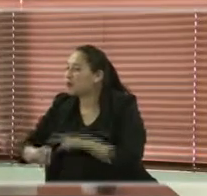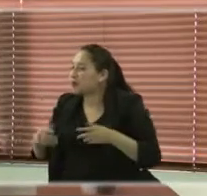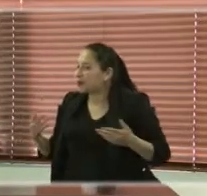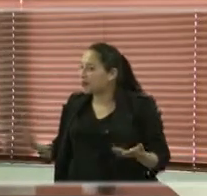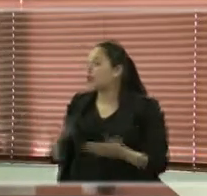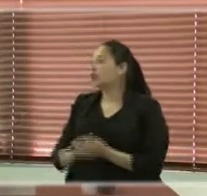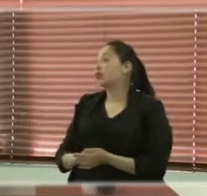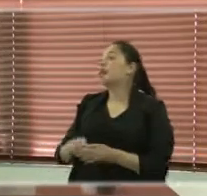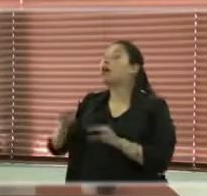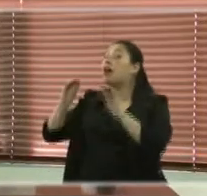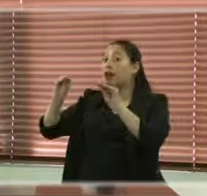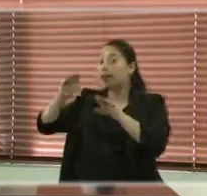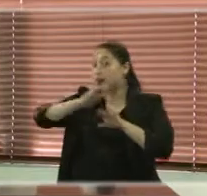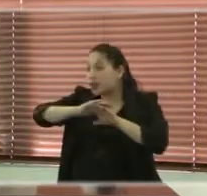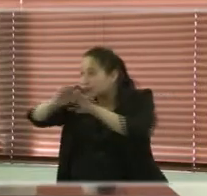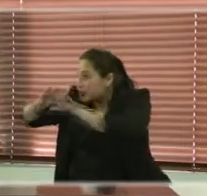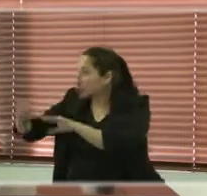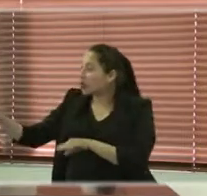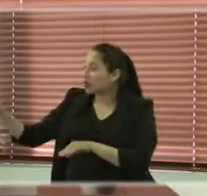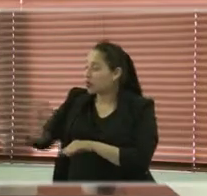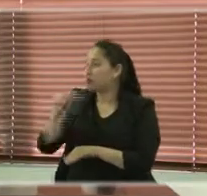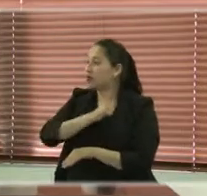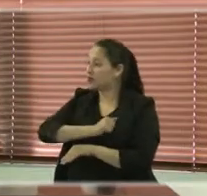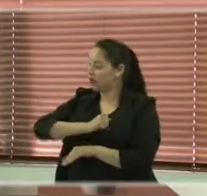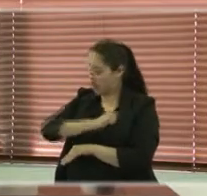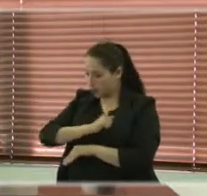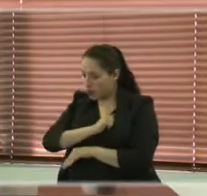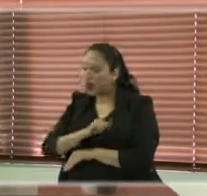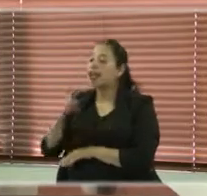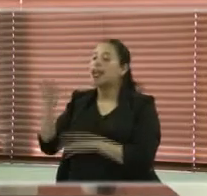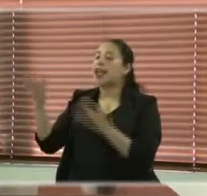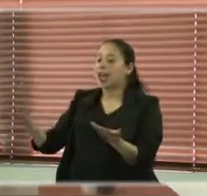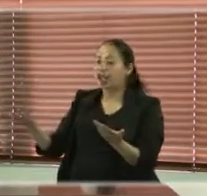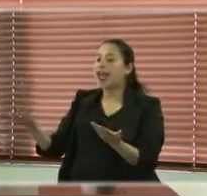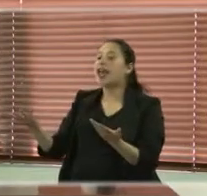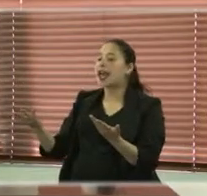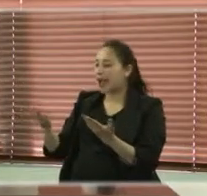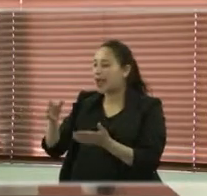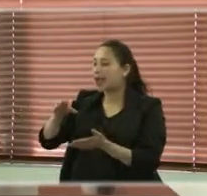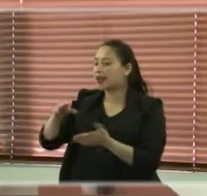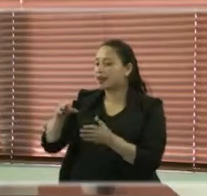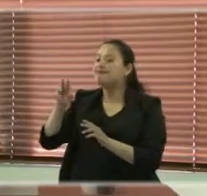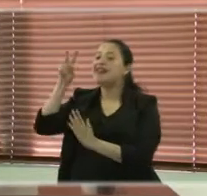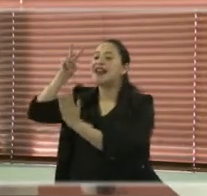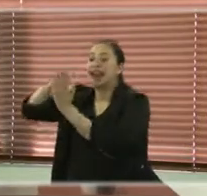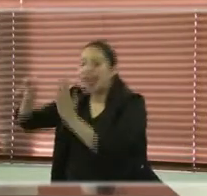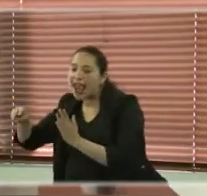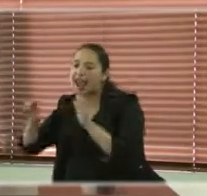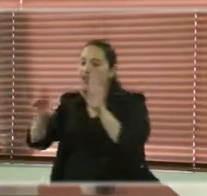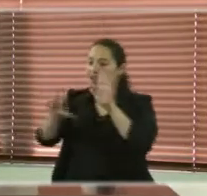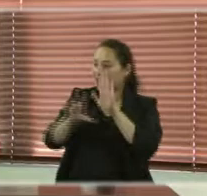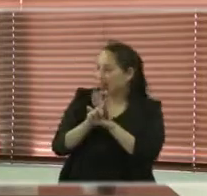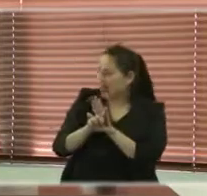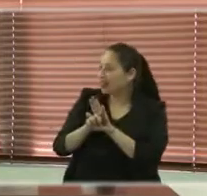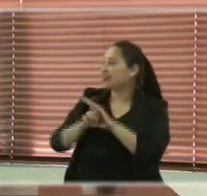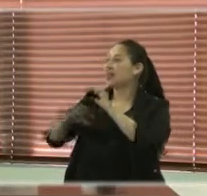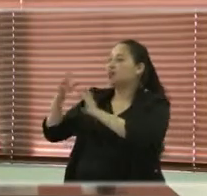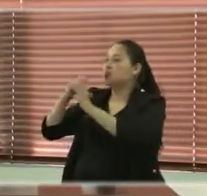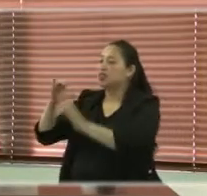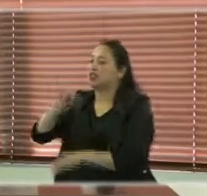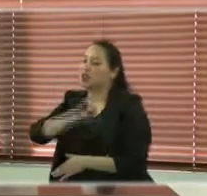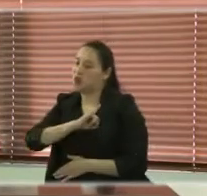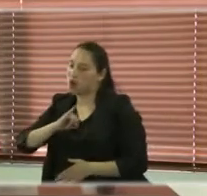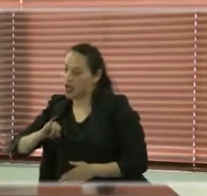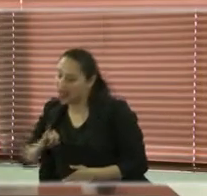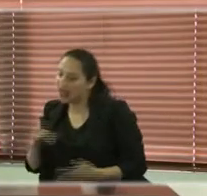las resoluciones en relación a las comunicaciones individuales porque son casos muy concretos situaciones muy concretas que han enfrentado